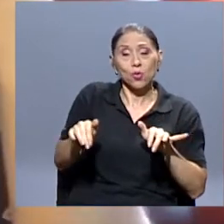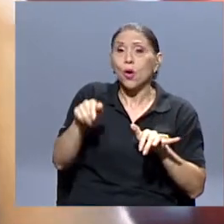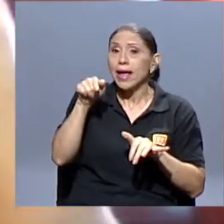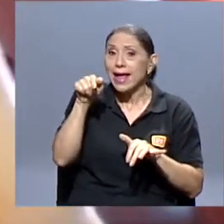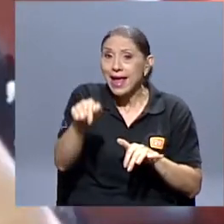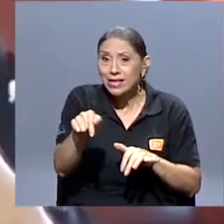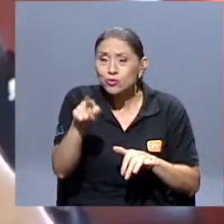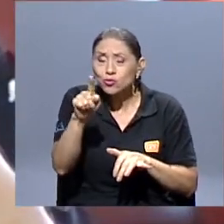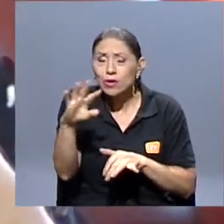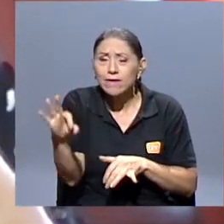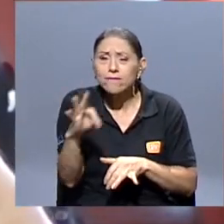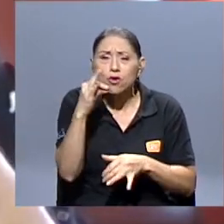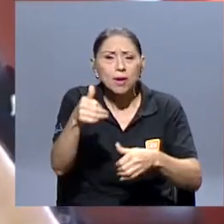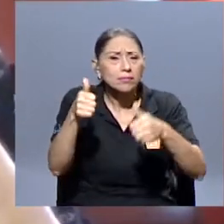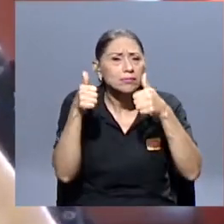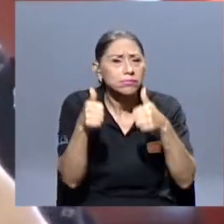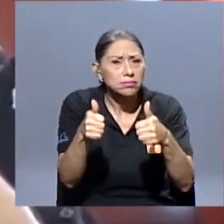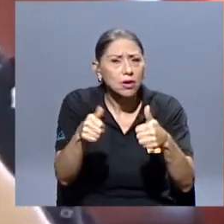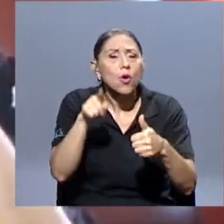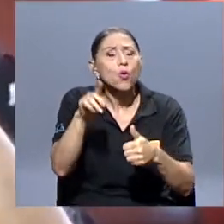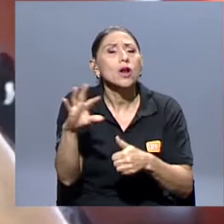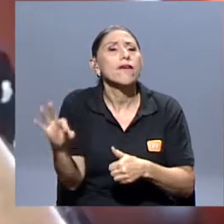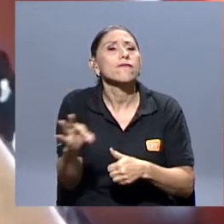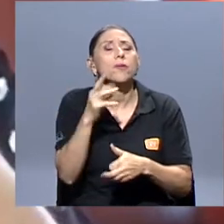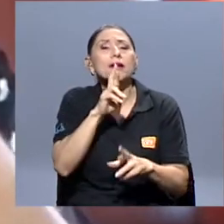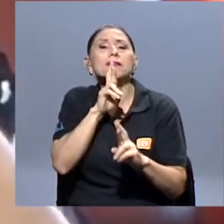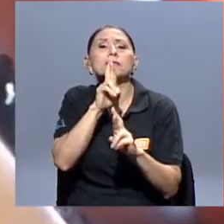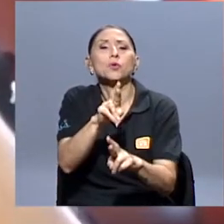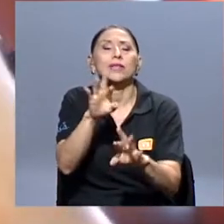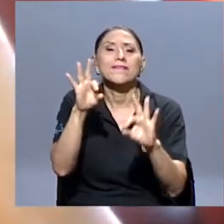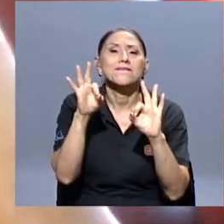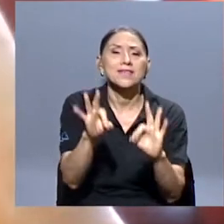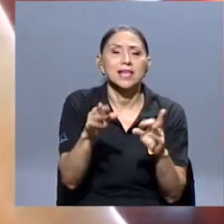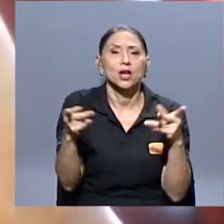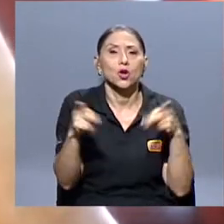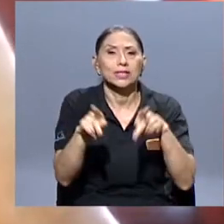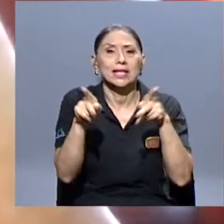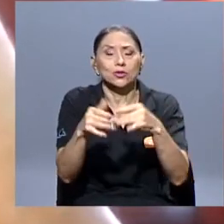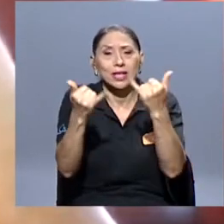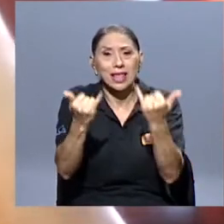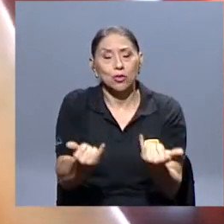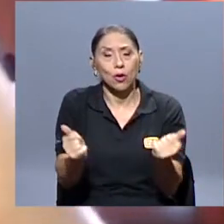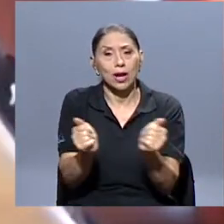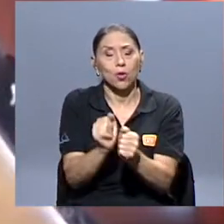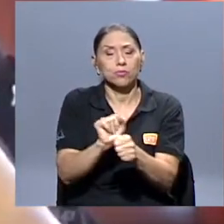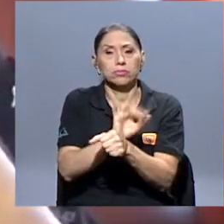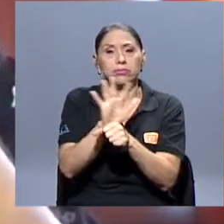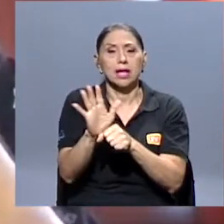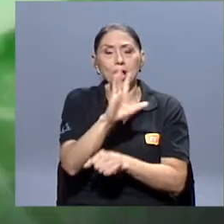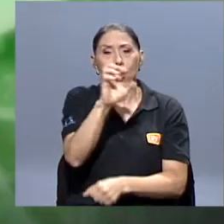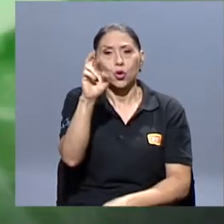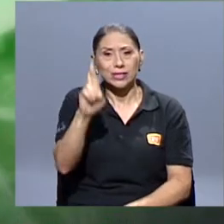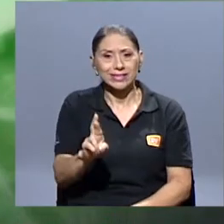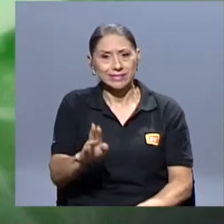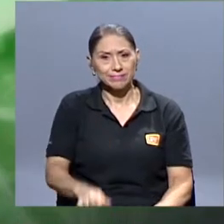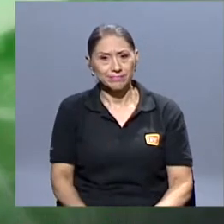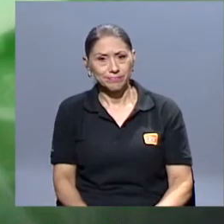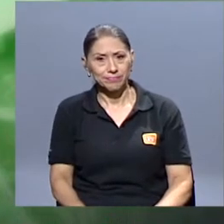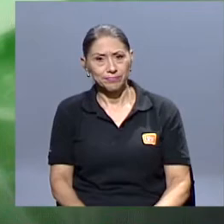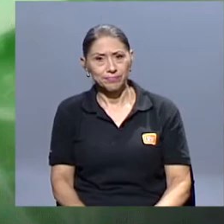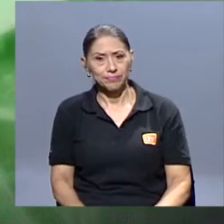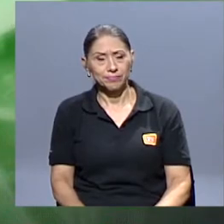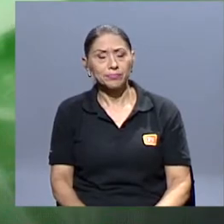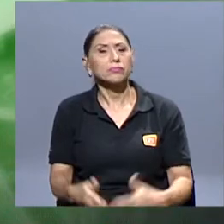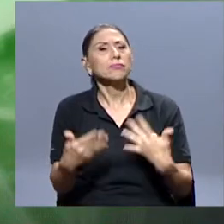y muy sensible a lo que está sucediendo en la dinámica de la epidemia en Costa Rica. Don Tomás, ¿cuál